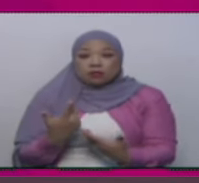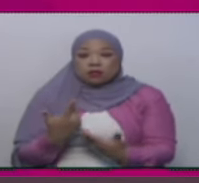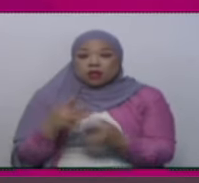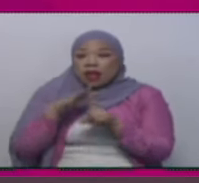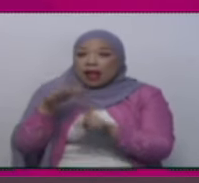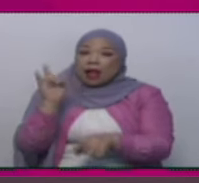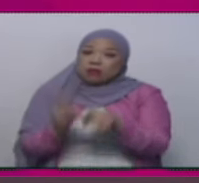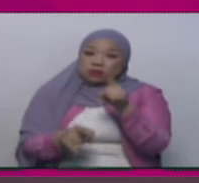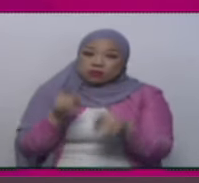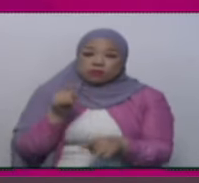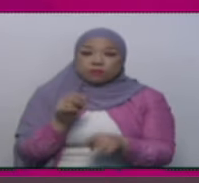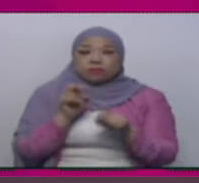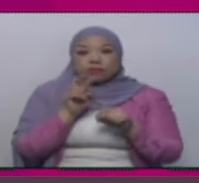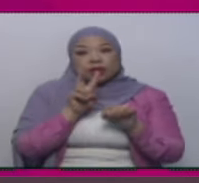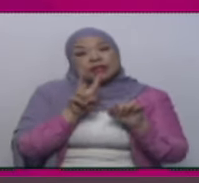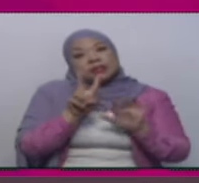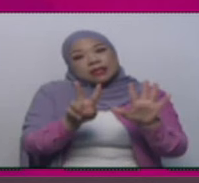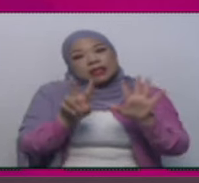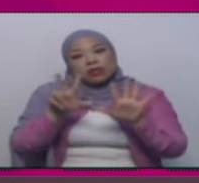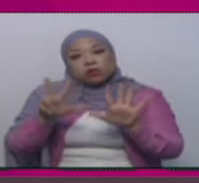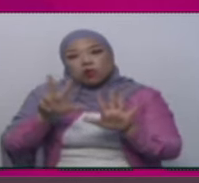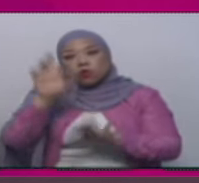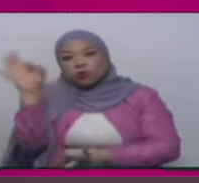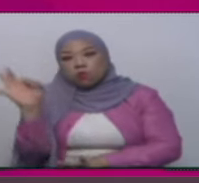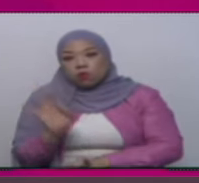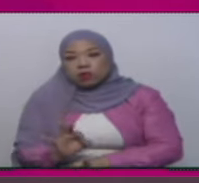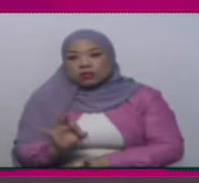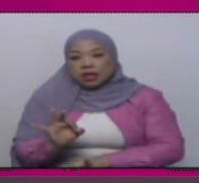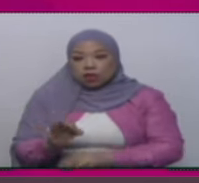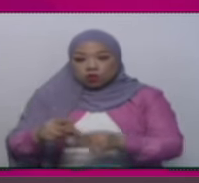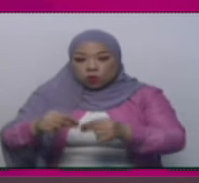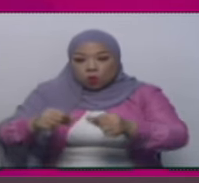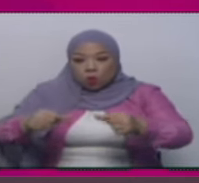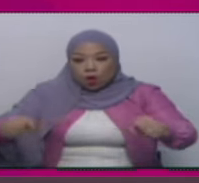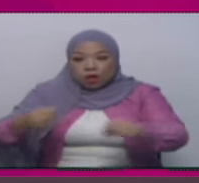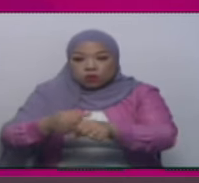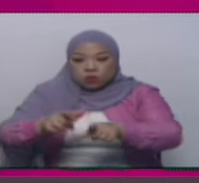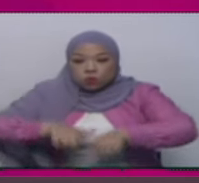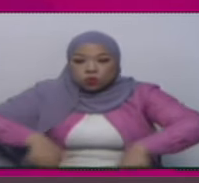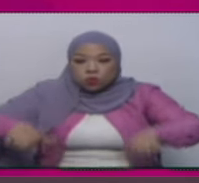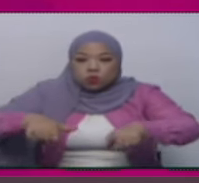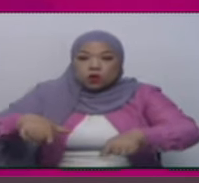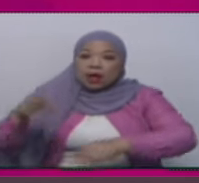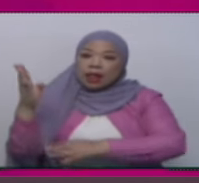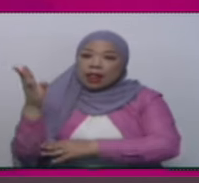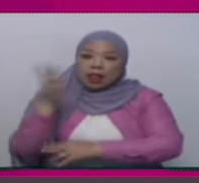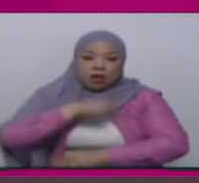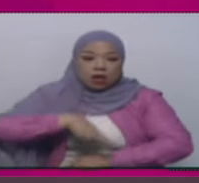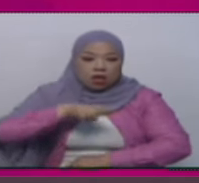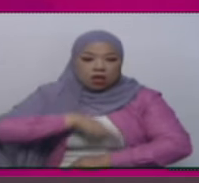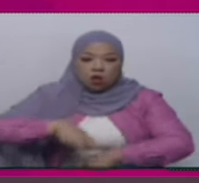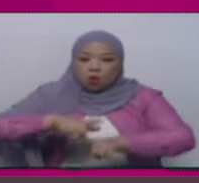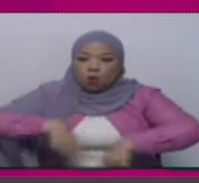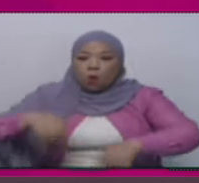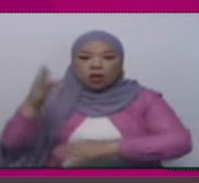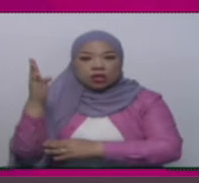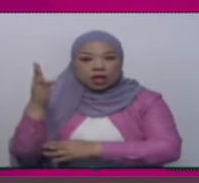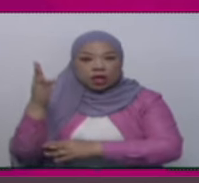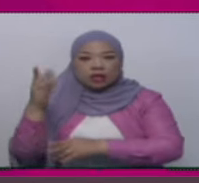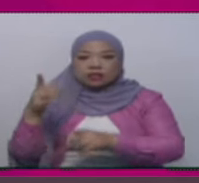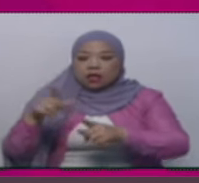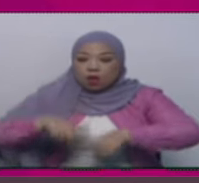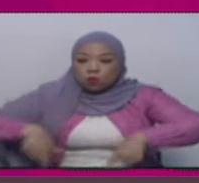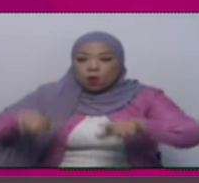al menos 68%, así como los sectores agrícolas, los lugares de culto y, lo dice una noticia que tenemos por